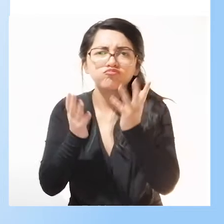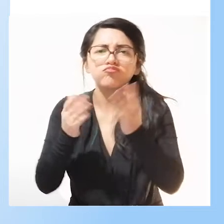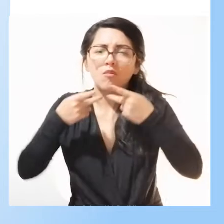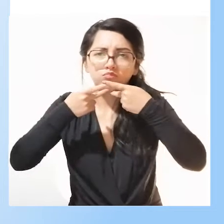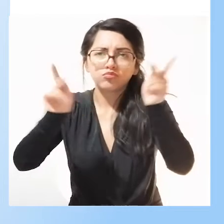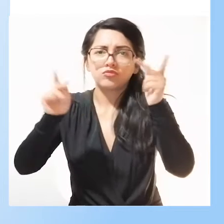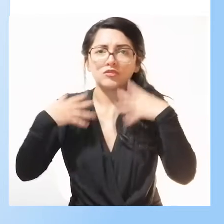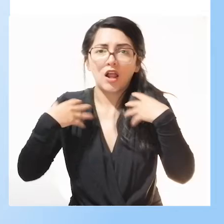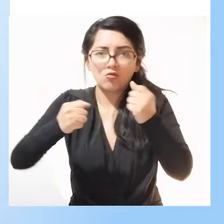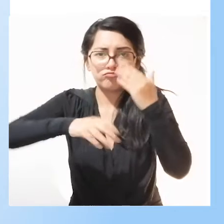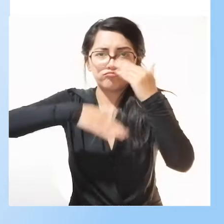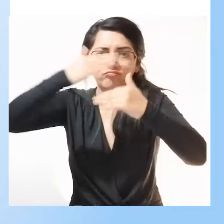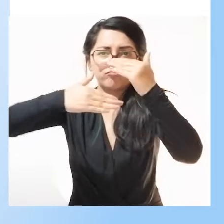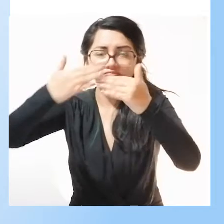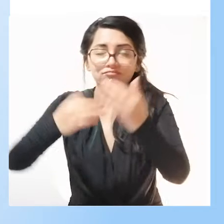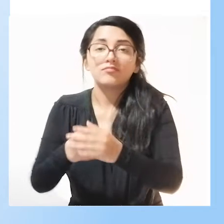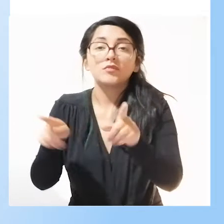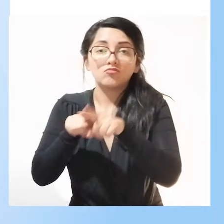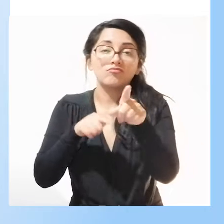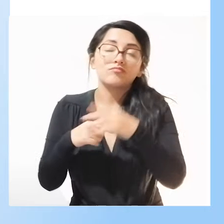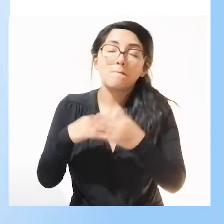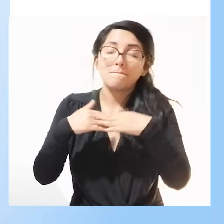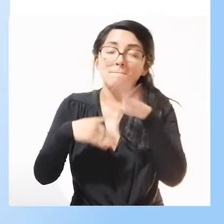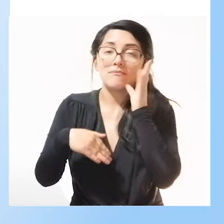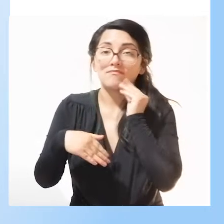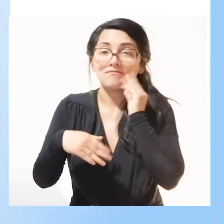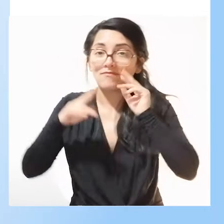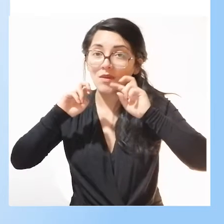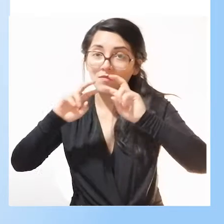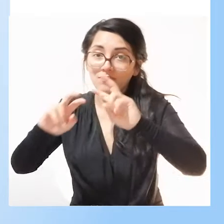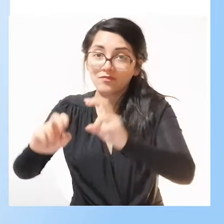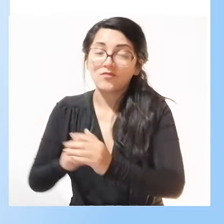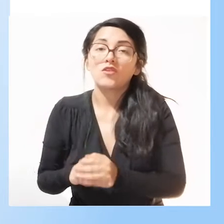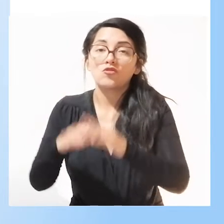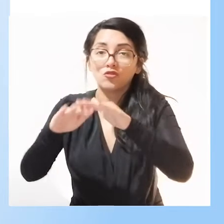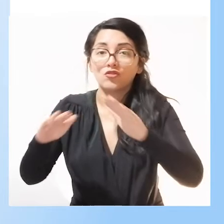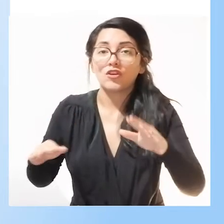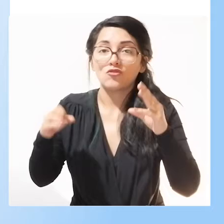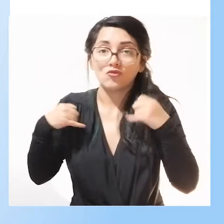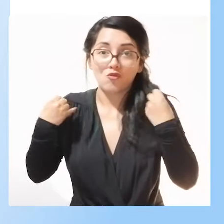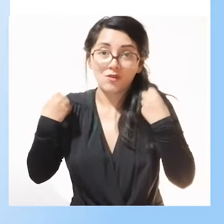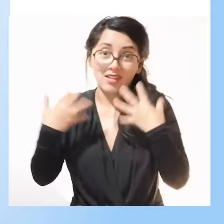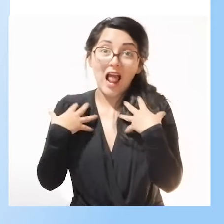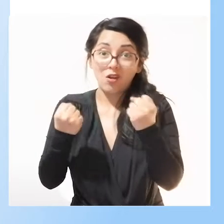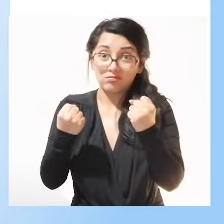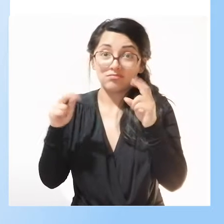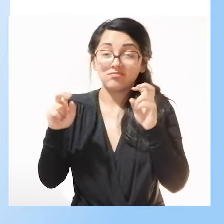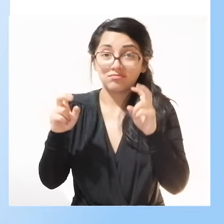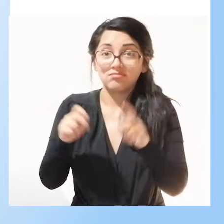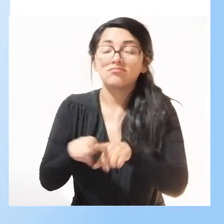Es miembro del Grupo de Investigación sobre Intervenciones Socioeducativas en la Infancia y la Juventud, coordinadora del Grupo de Innovación